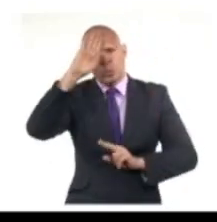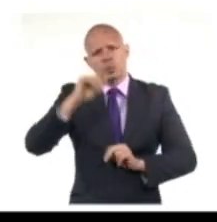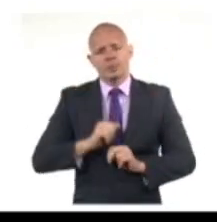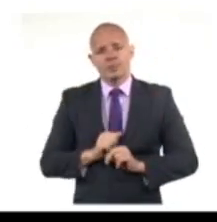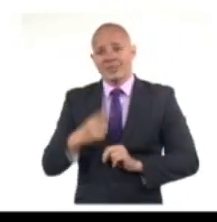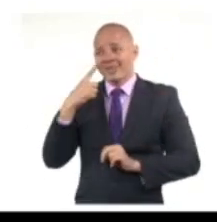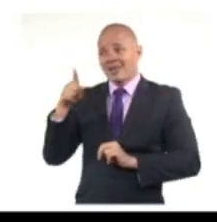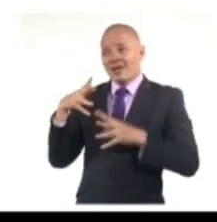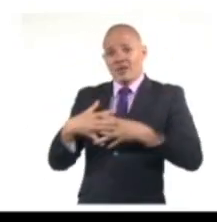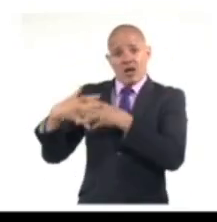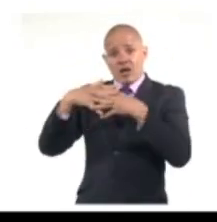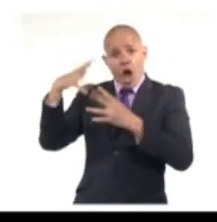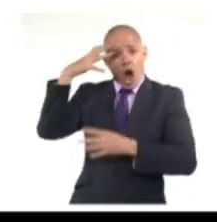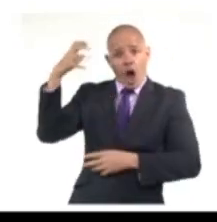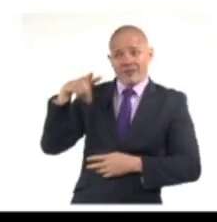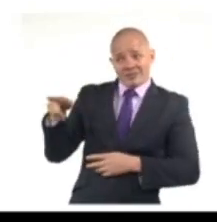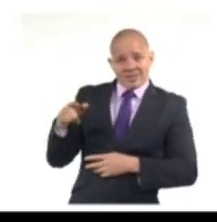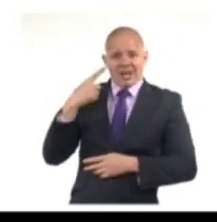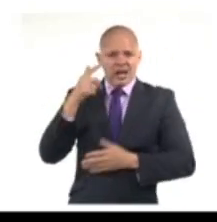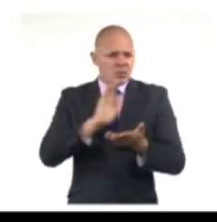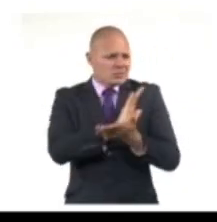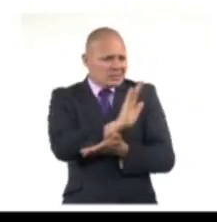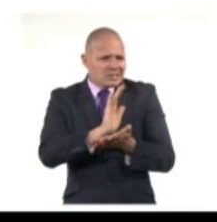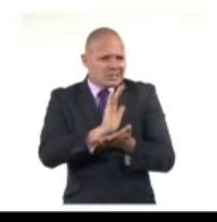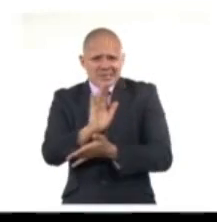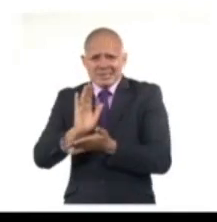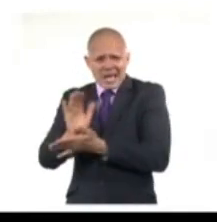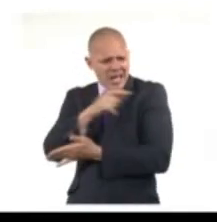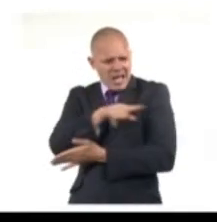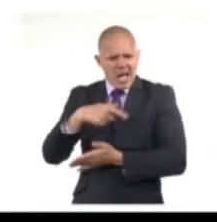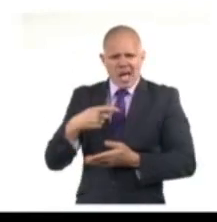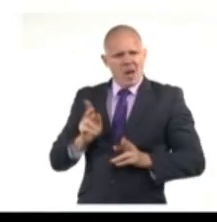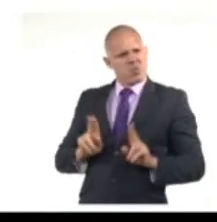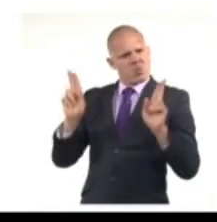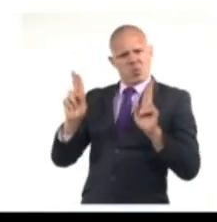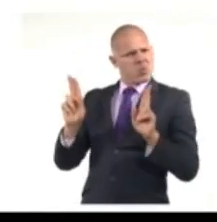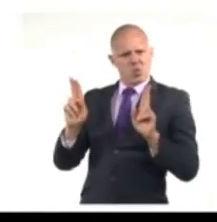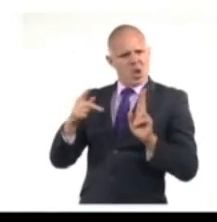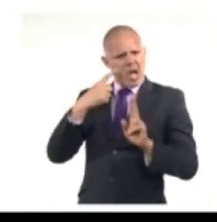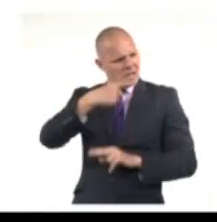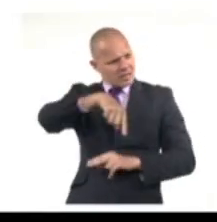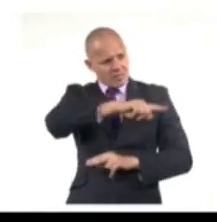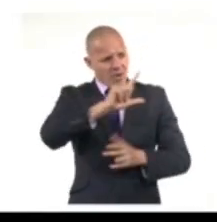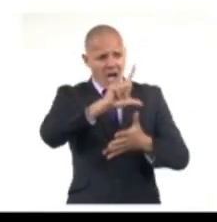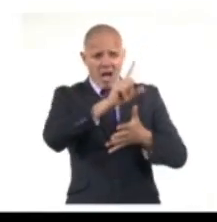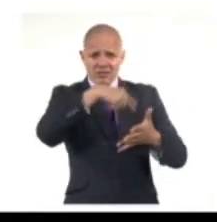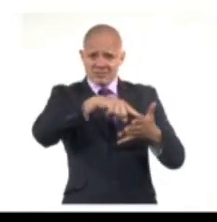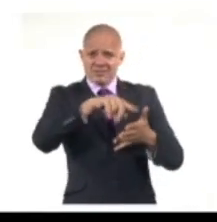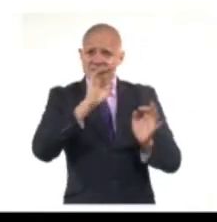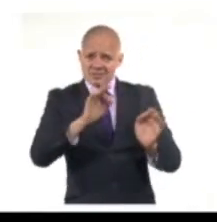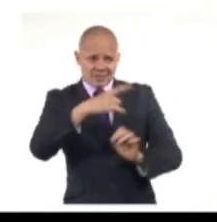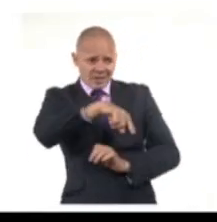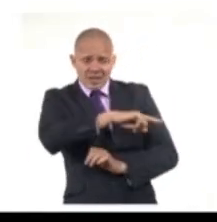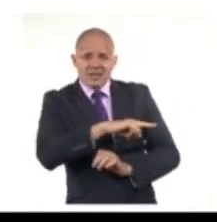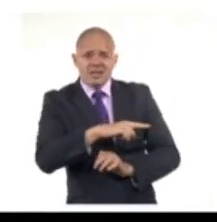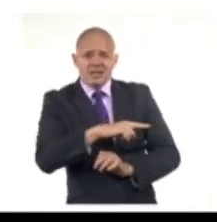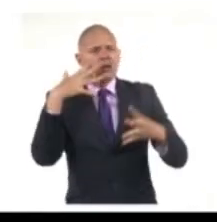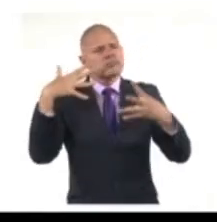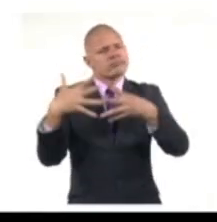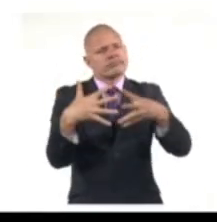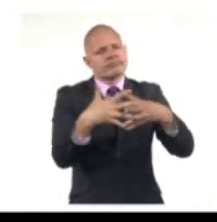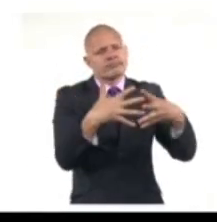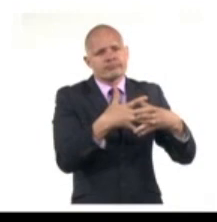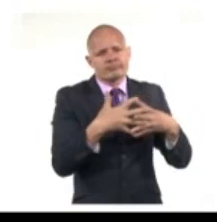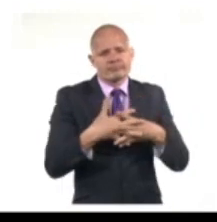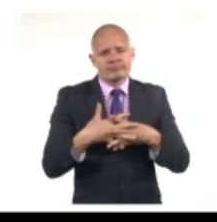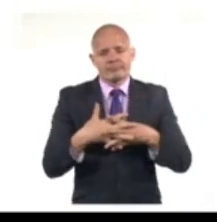Unidos contra países de la región, refleja el sentir de los pueblos de nuestra América. Estados Unidos subestimó el apoyo